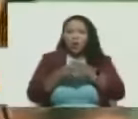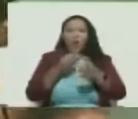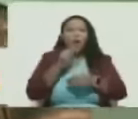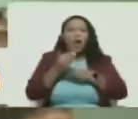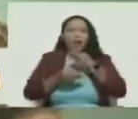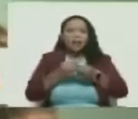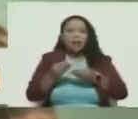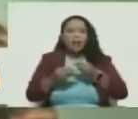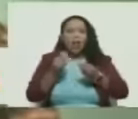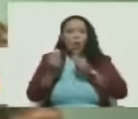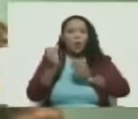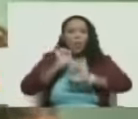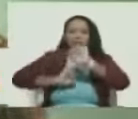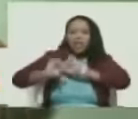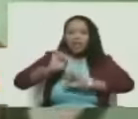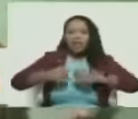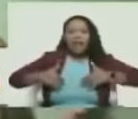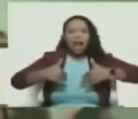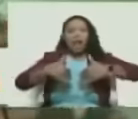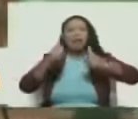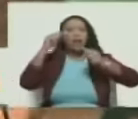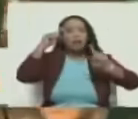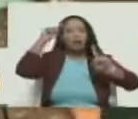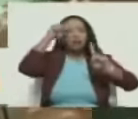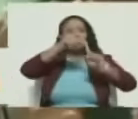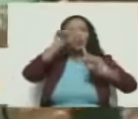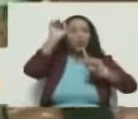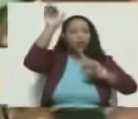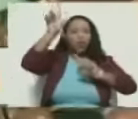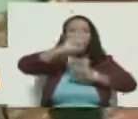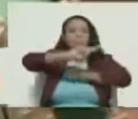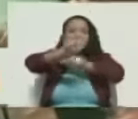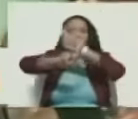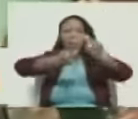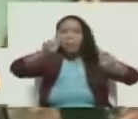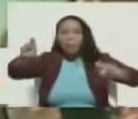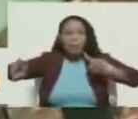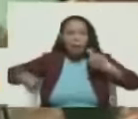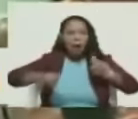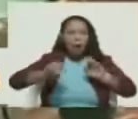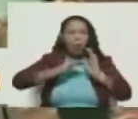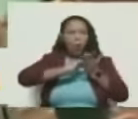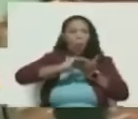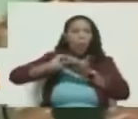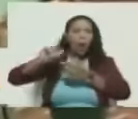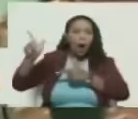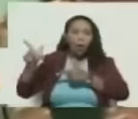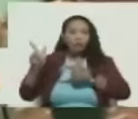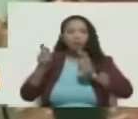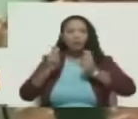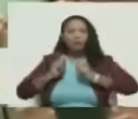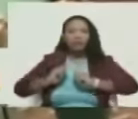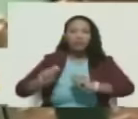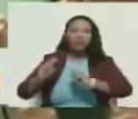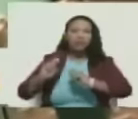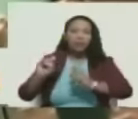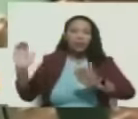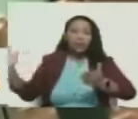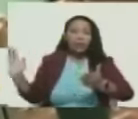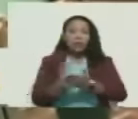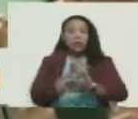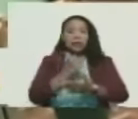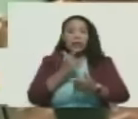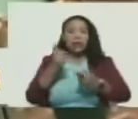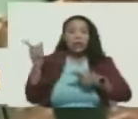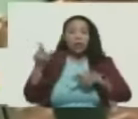asumir, defender, rescatar e ir a este referéndum consultivo para recuperar esto que intentaron quitarnos